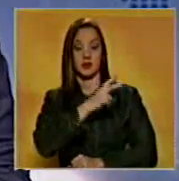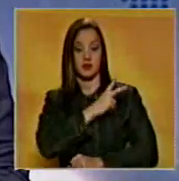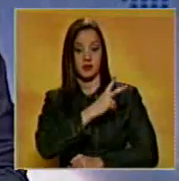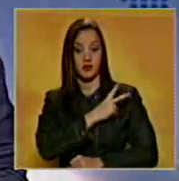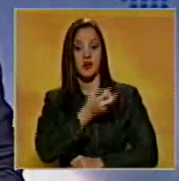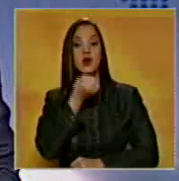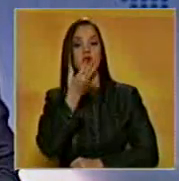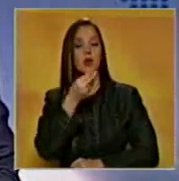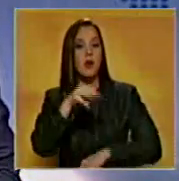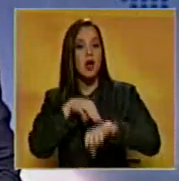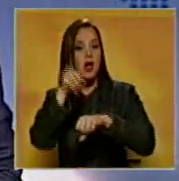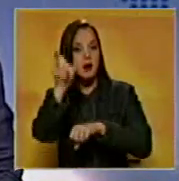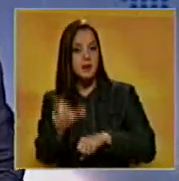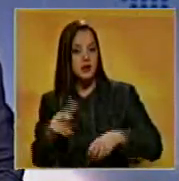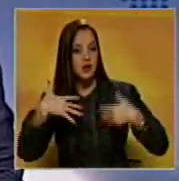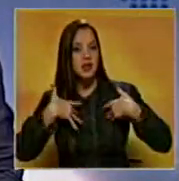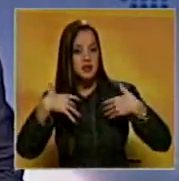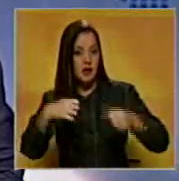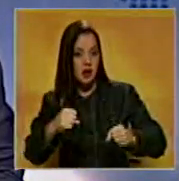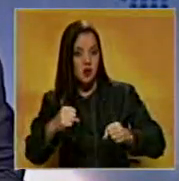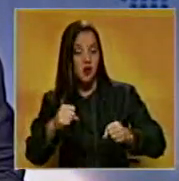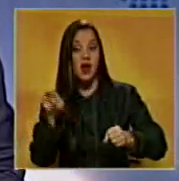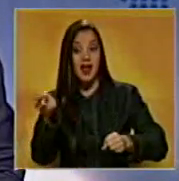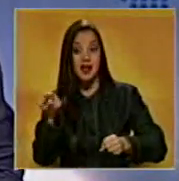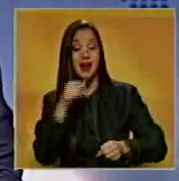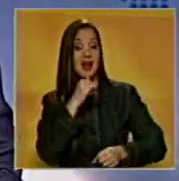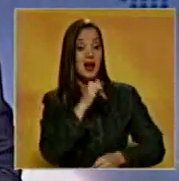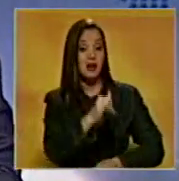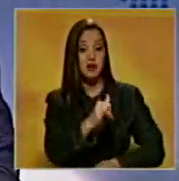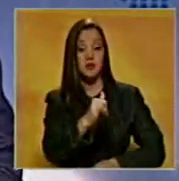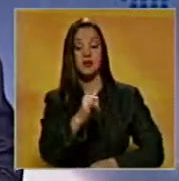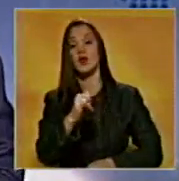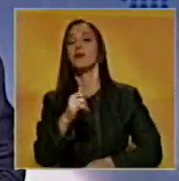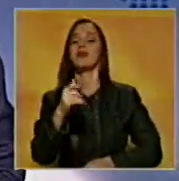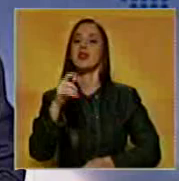Les contamos que el ministro de Salud, Henry Ventura, anunció que llegaron al país